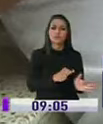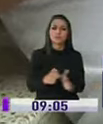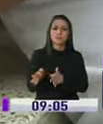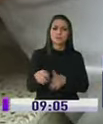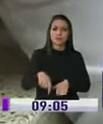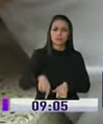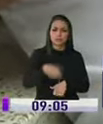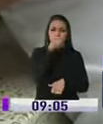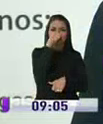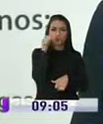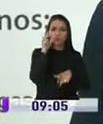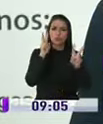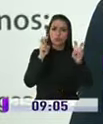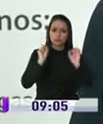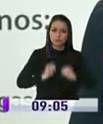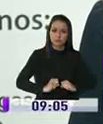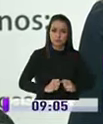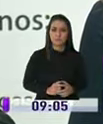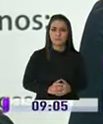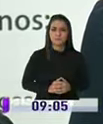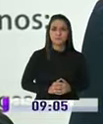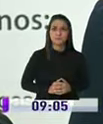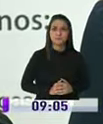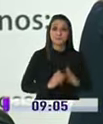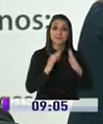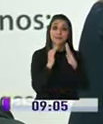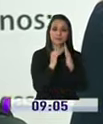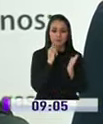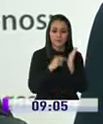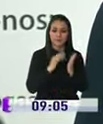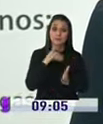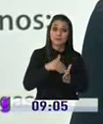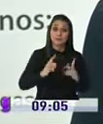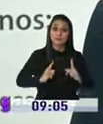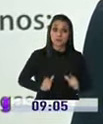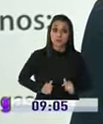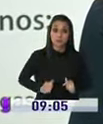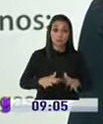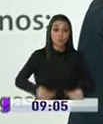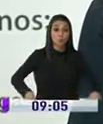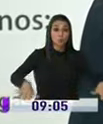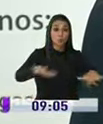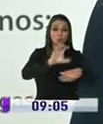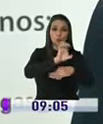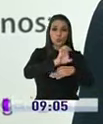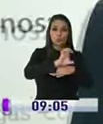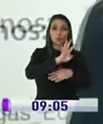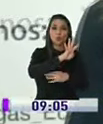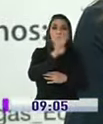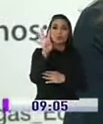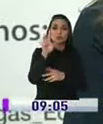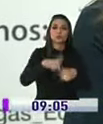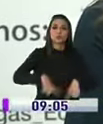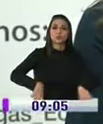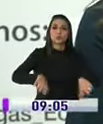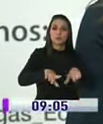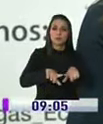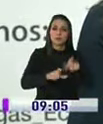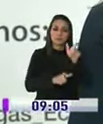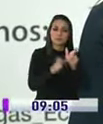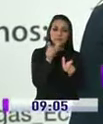ambulatorio para las adicciones. Es decir, en las casas de salud, en los centros de salud a nivel nacional, en 400 puntos, hay